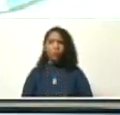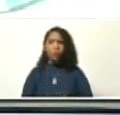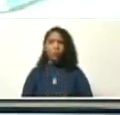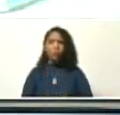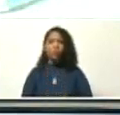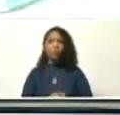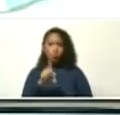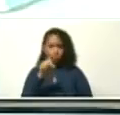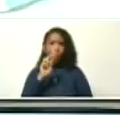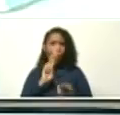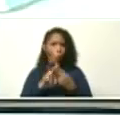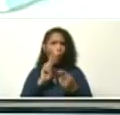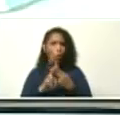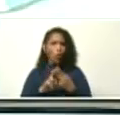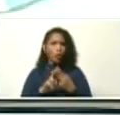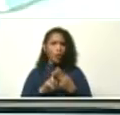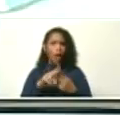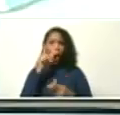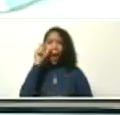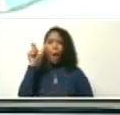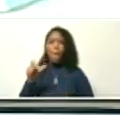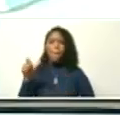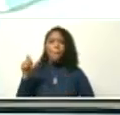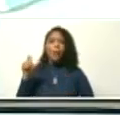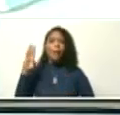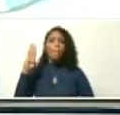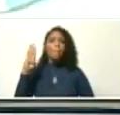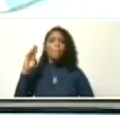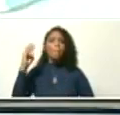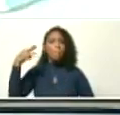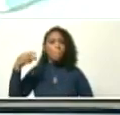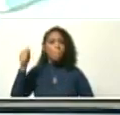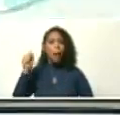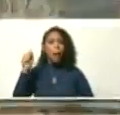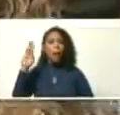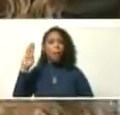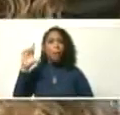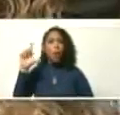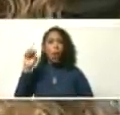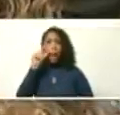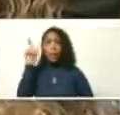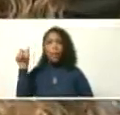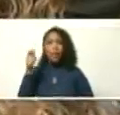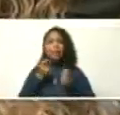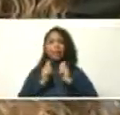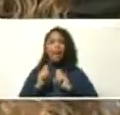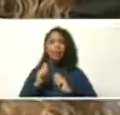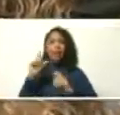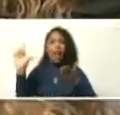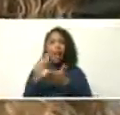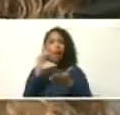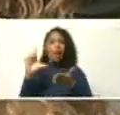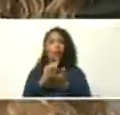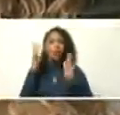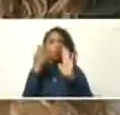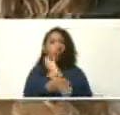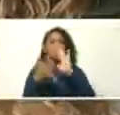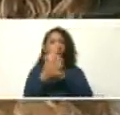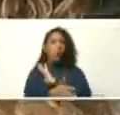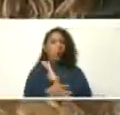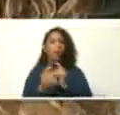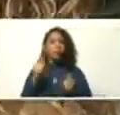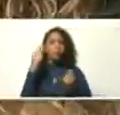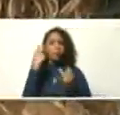¿Lo conoces? Pablo Montezuma Barragán. Se trata de unas biografías de Hidalgo,